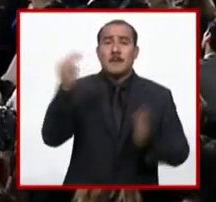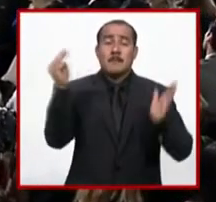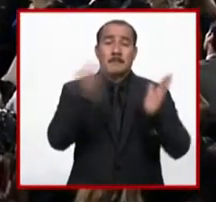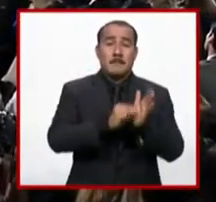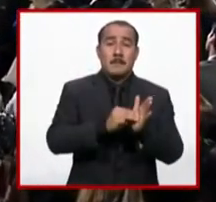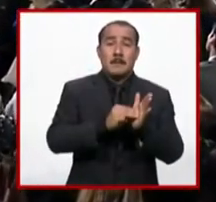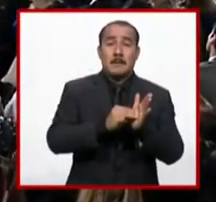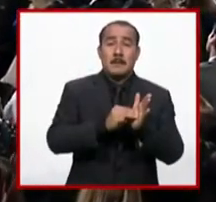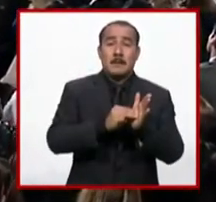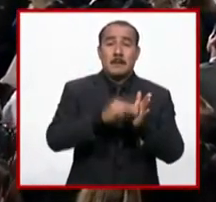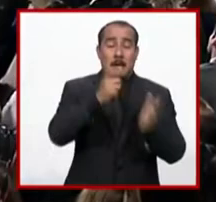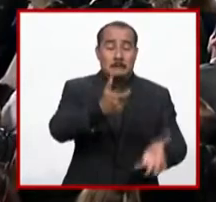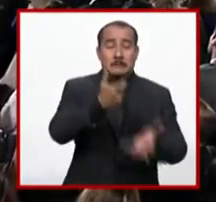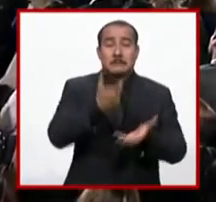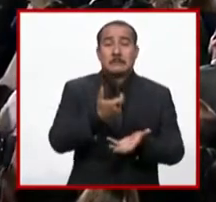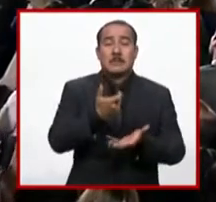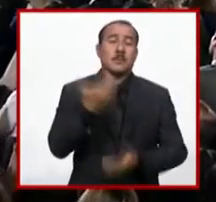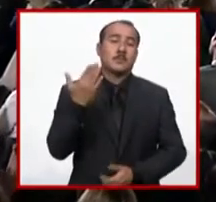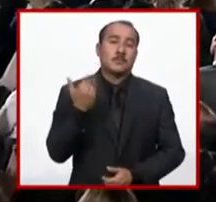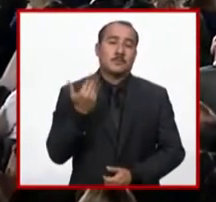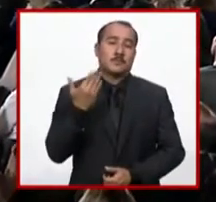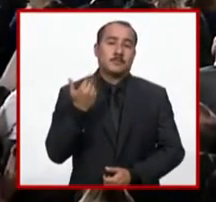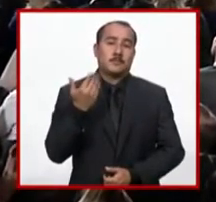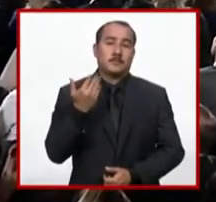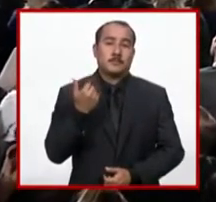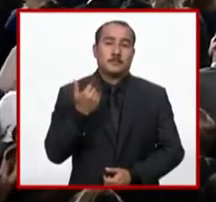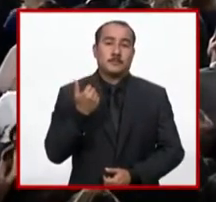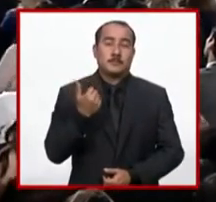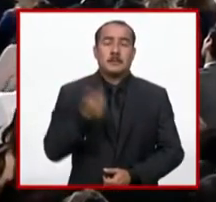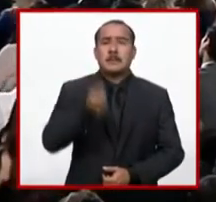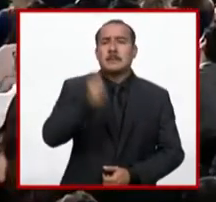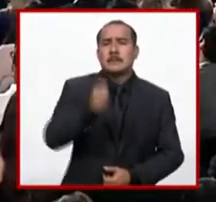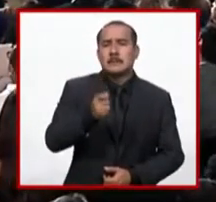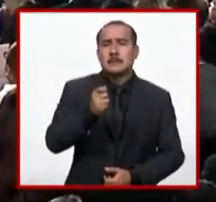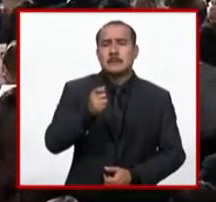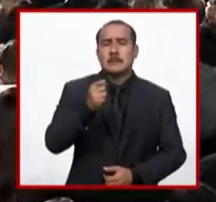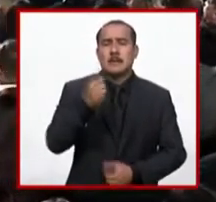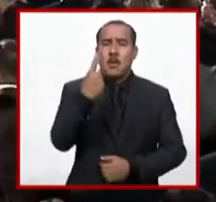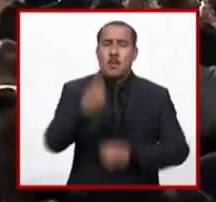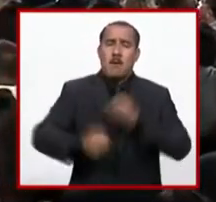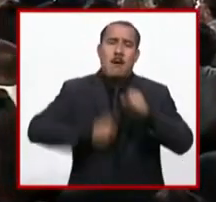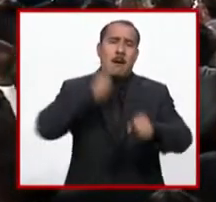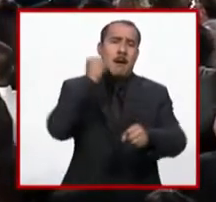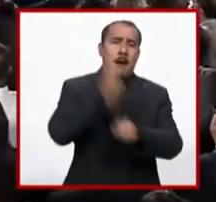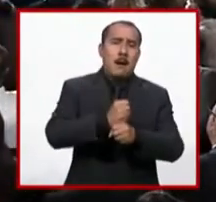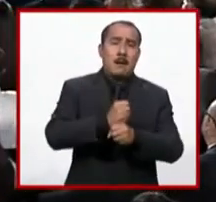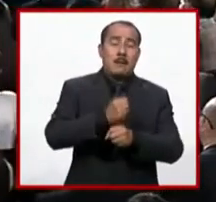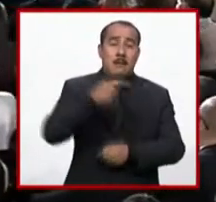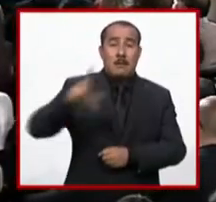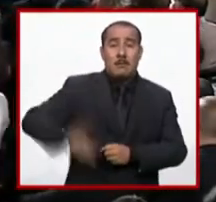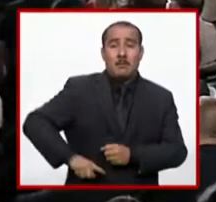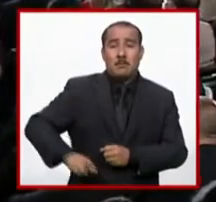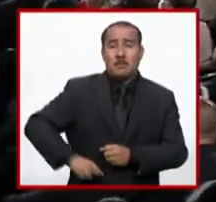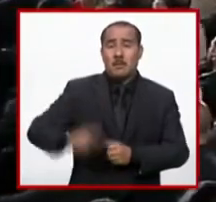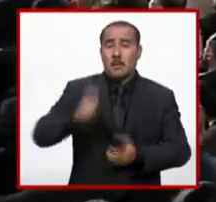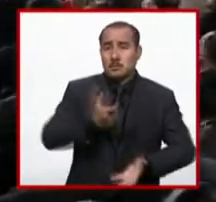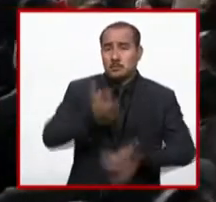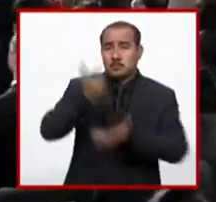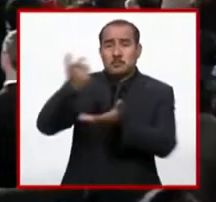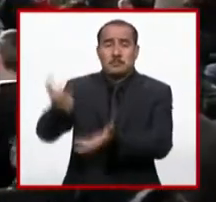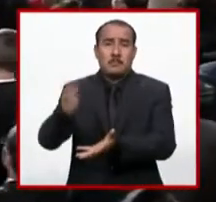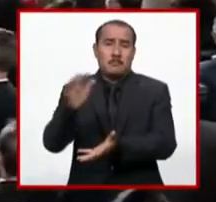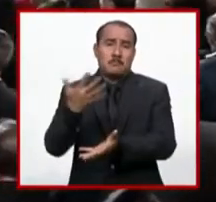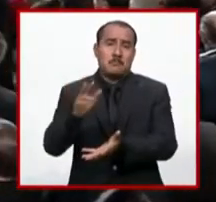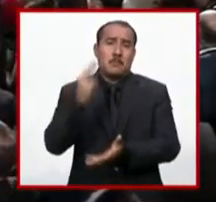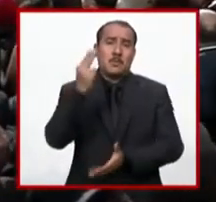tenían suficiencia presupuestal. Esto implica un costo anual al gobierno del Estado más o menos